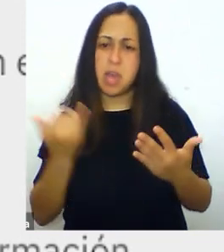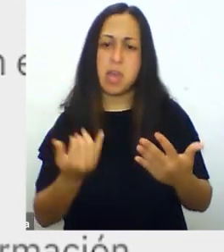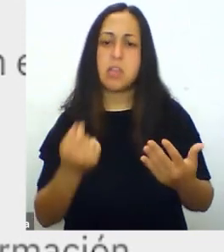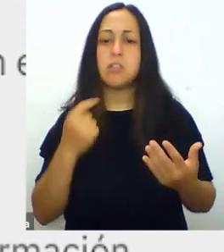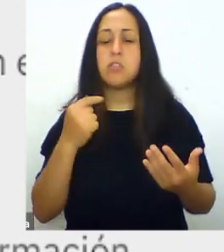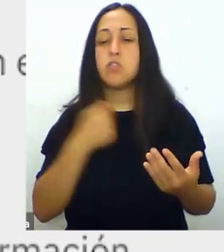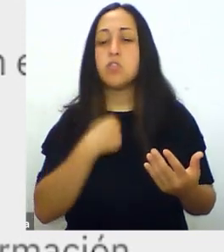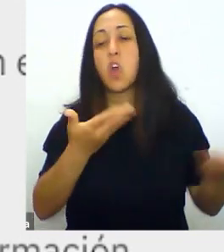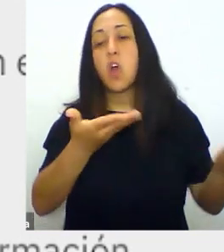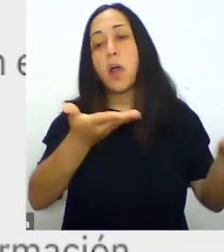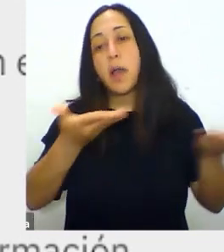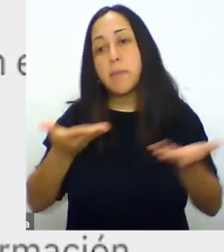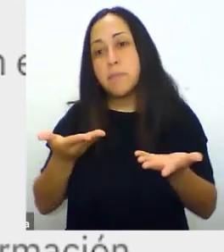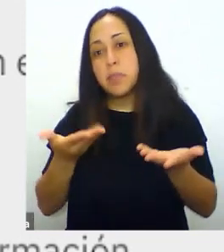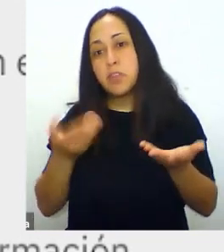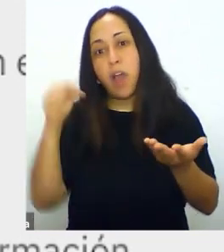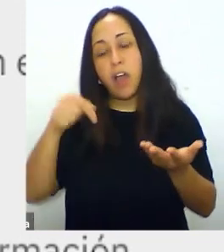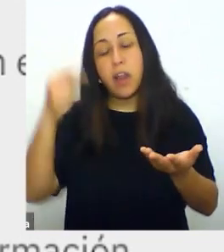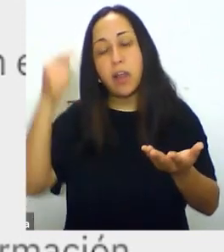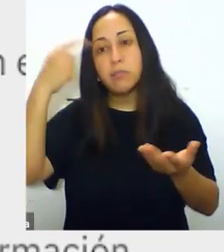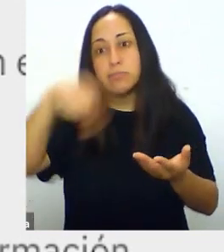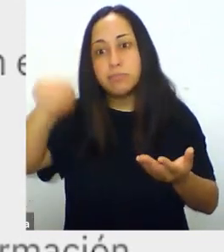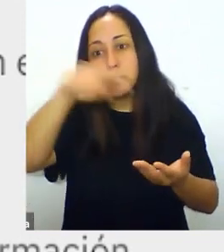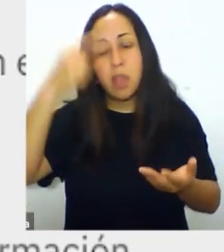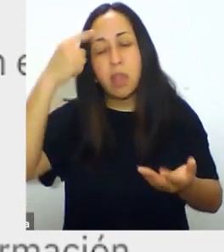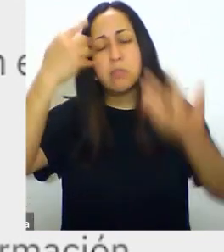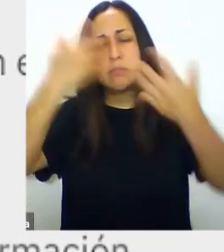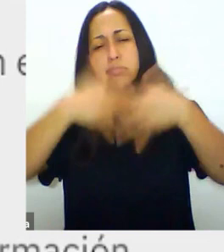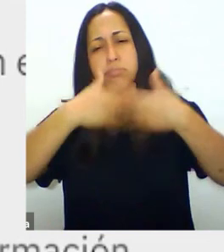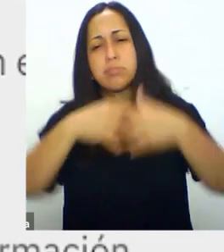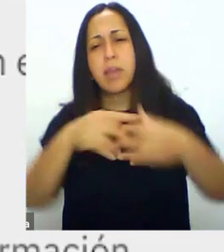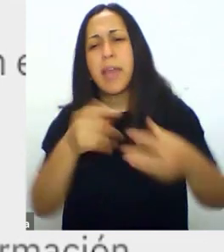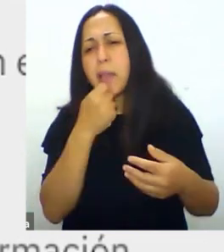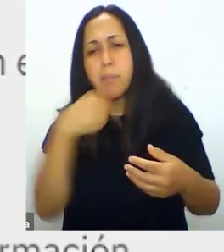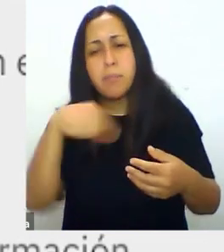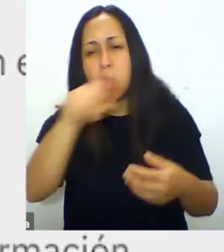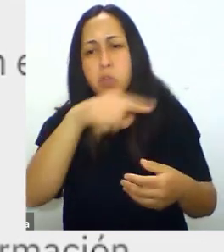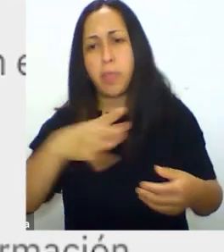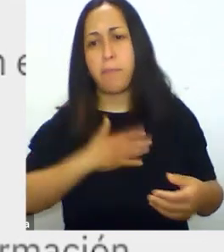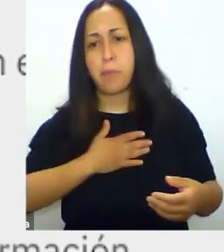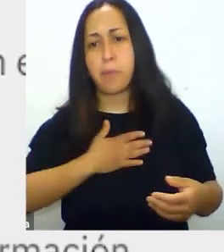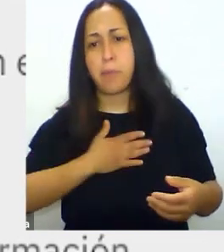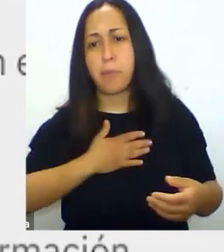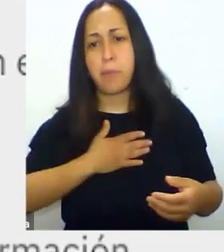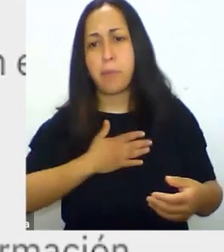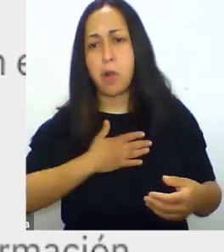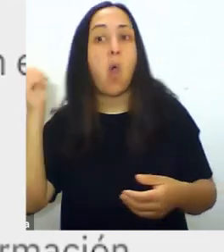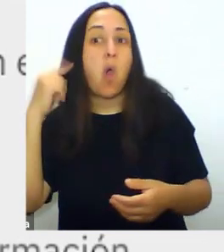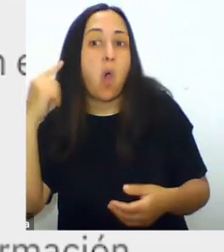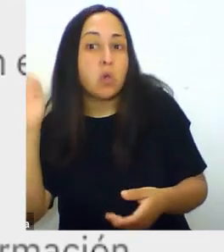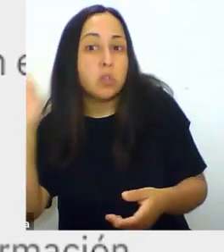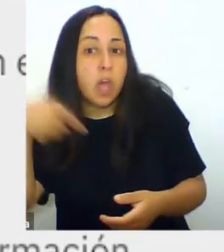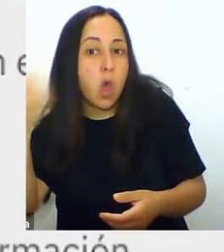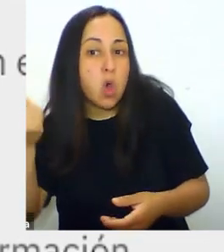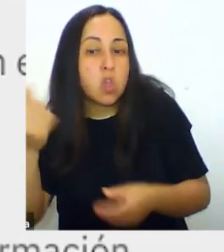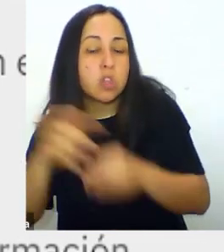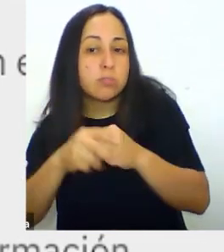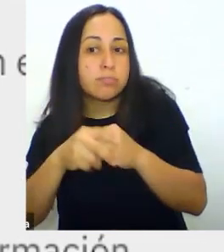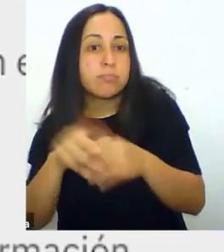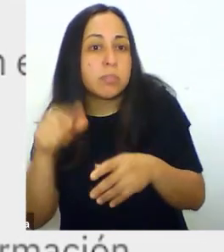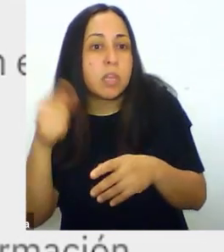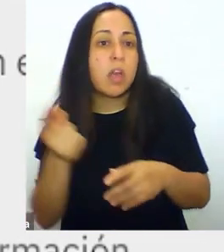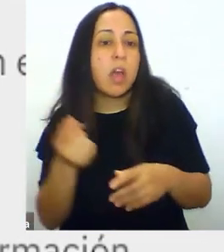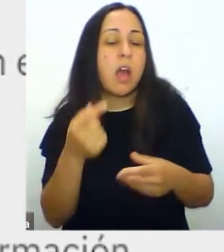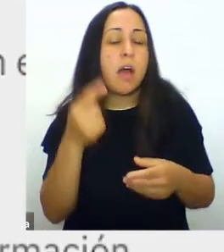y les invito a que puedan empezar a pensar en casos que hayan vivido ustedes o casos que hayan escuchado y empiecen a analizar qué tipo